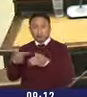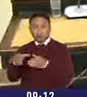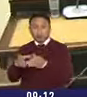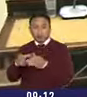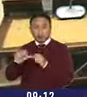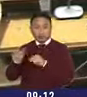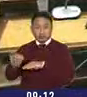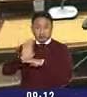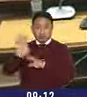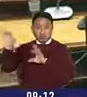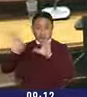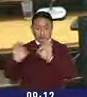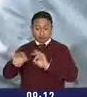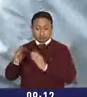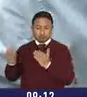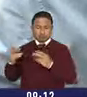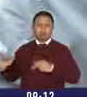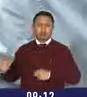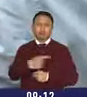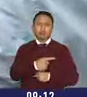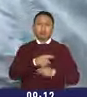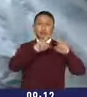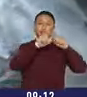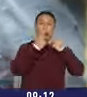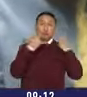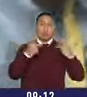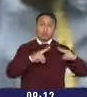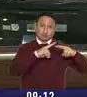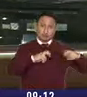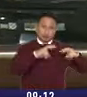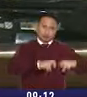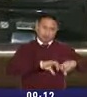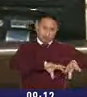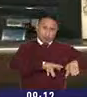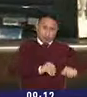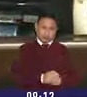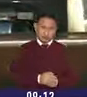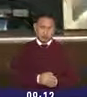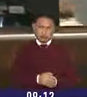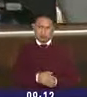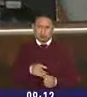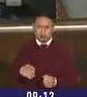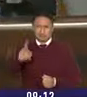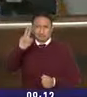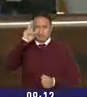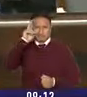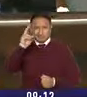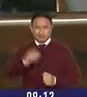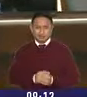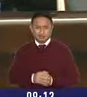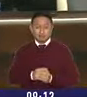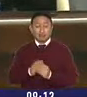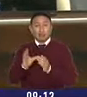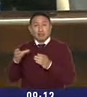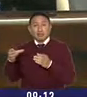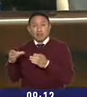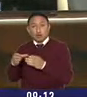de la Asamblea Nacional que investigará los presuntos actos de corrupción en las empresas públicas. Es una comisión